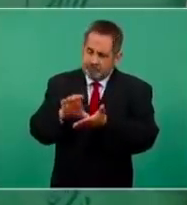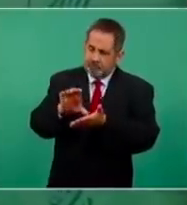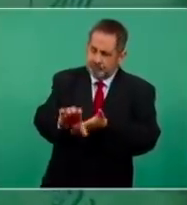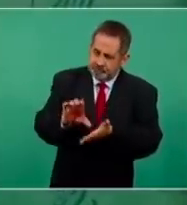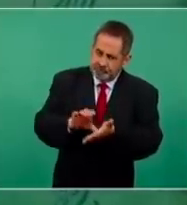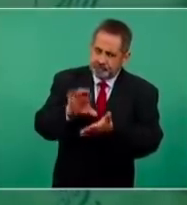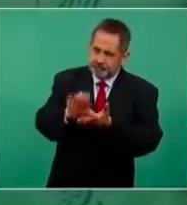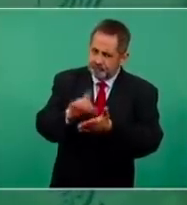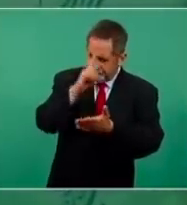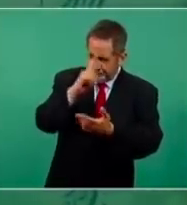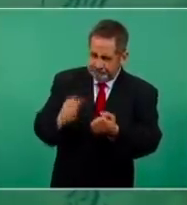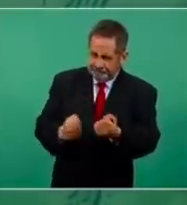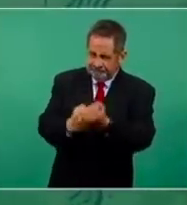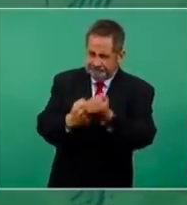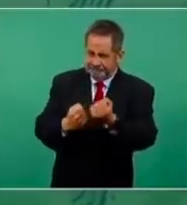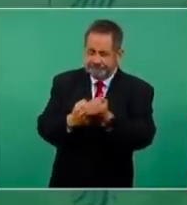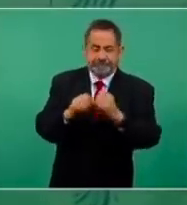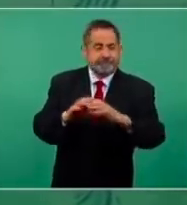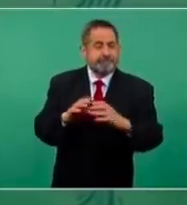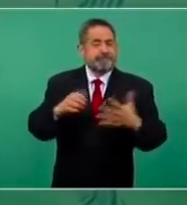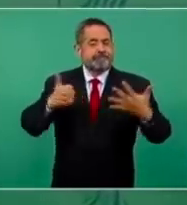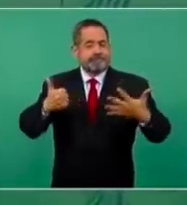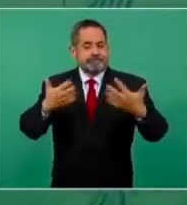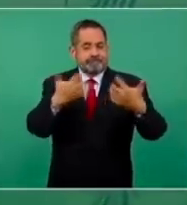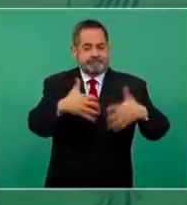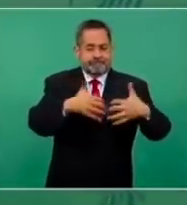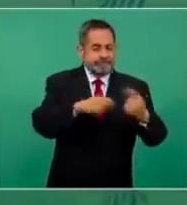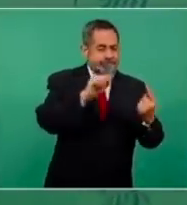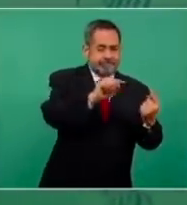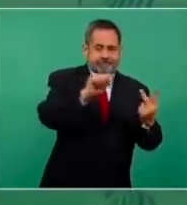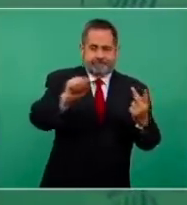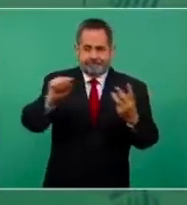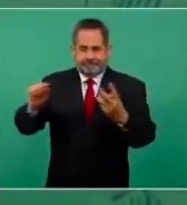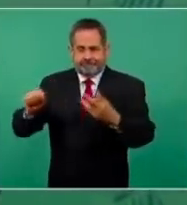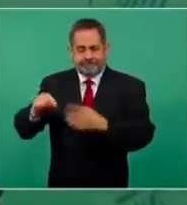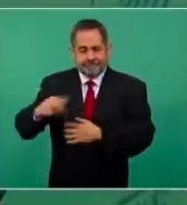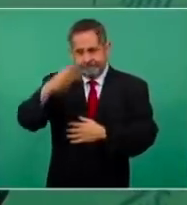la rehabilitación de las 6 refinerías existentes